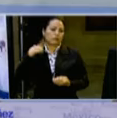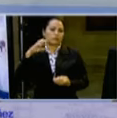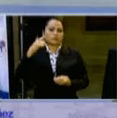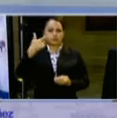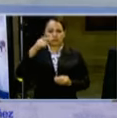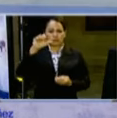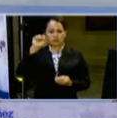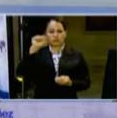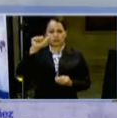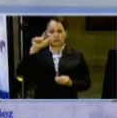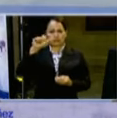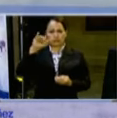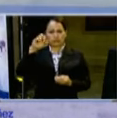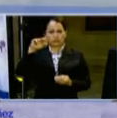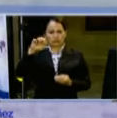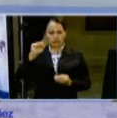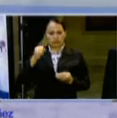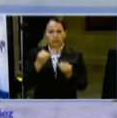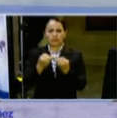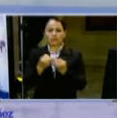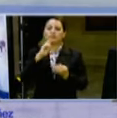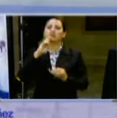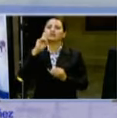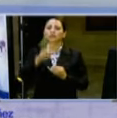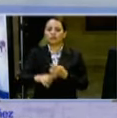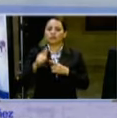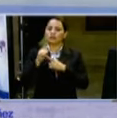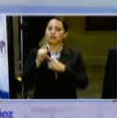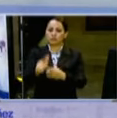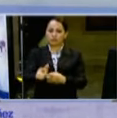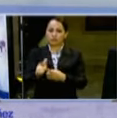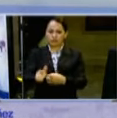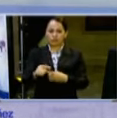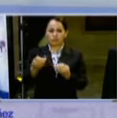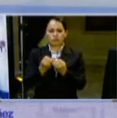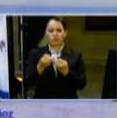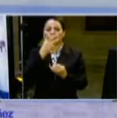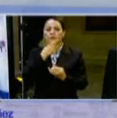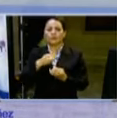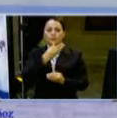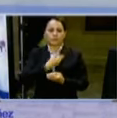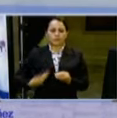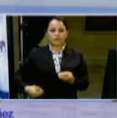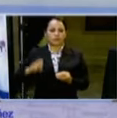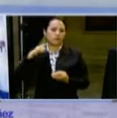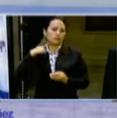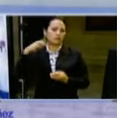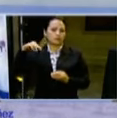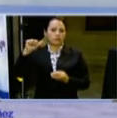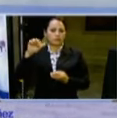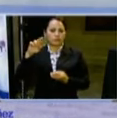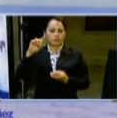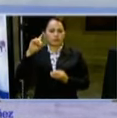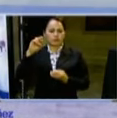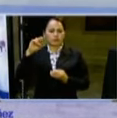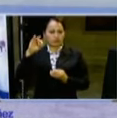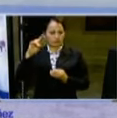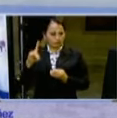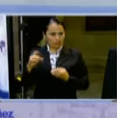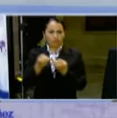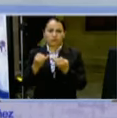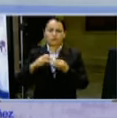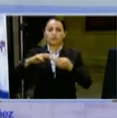Comercio, porque responde a la continuidad de la política de Miguel de la Madrid de los 80 de pertenecer al Acuerdo General de Aranceles